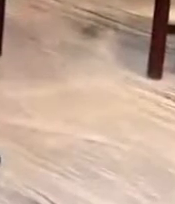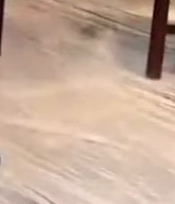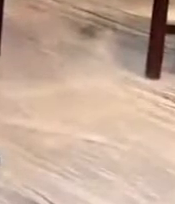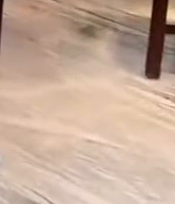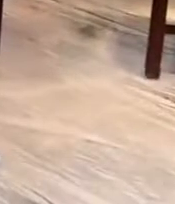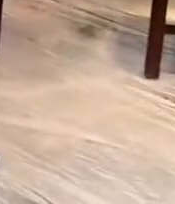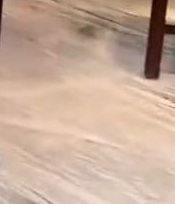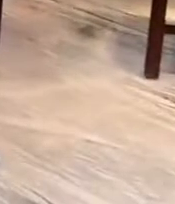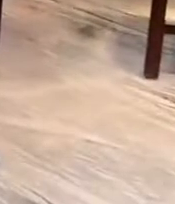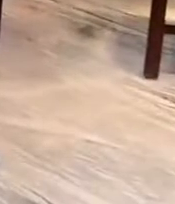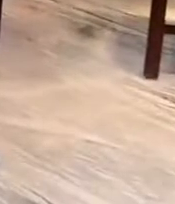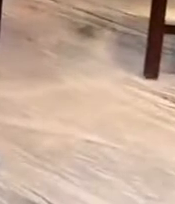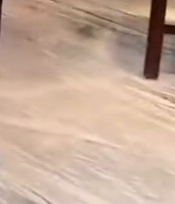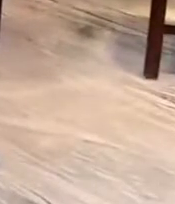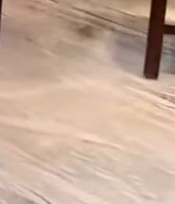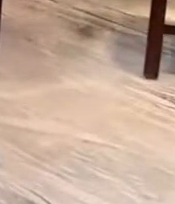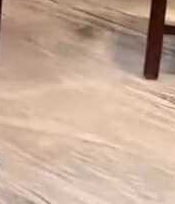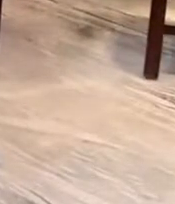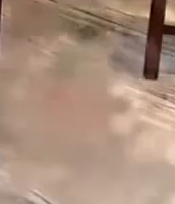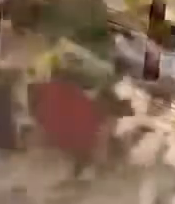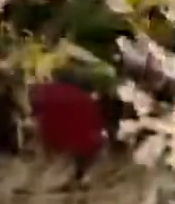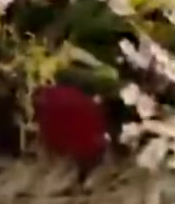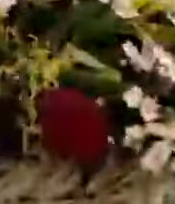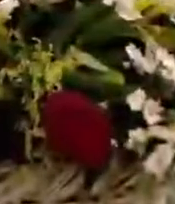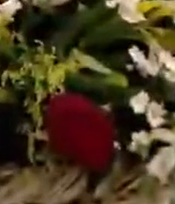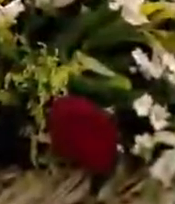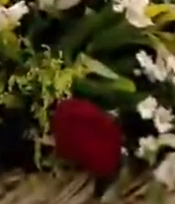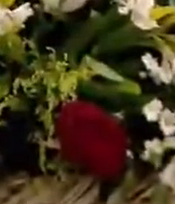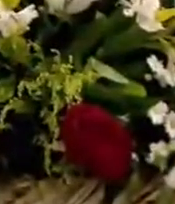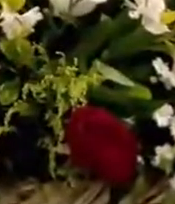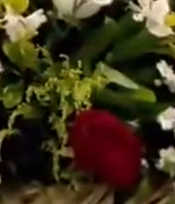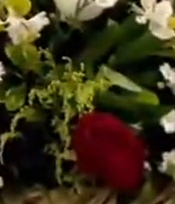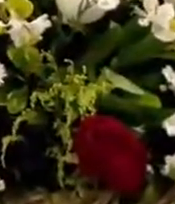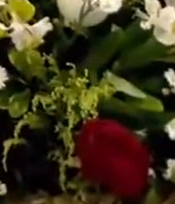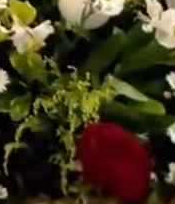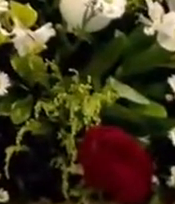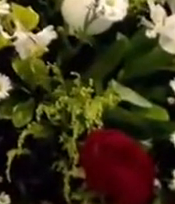Su nombre es un nombre común, como las